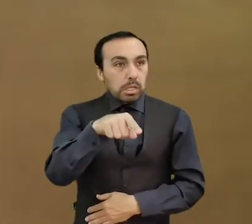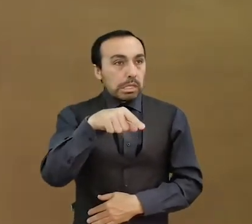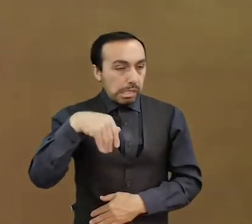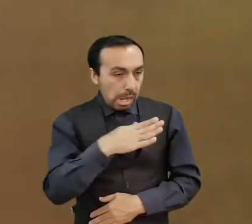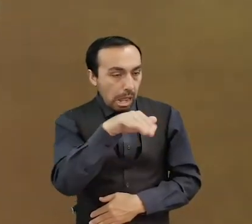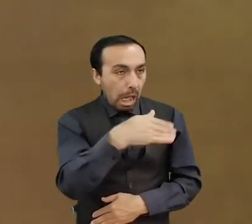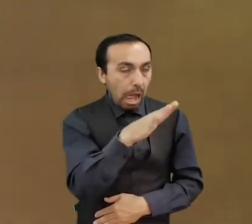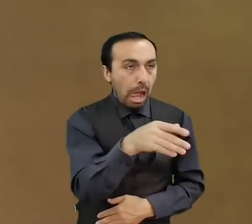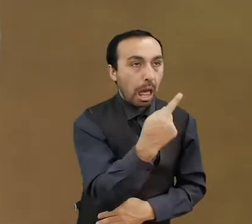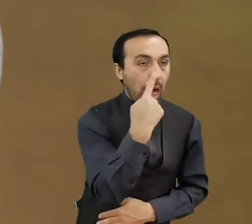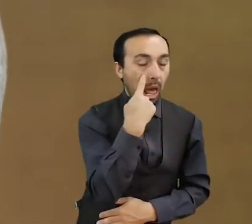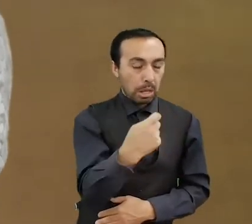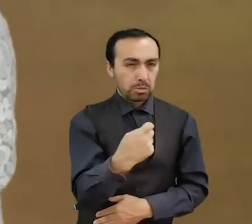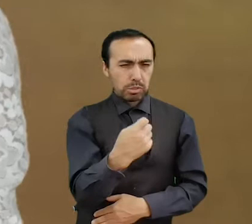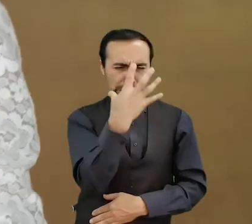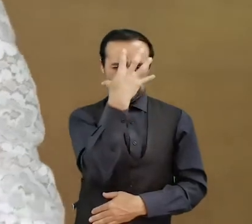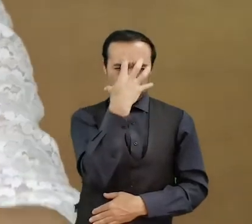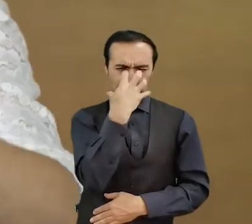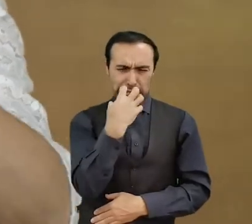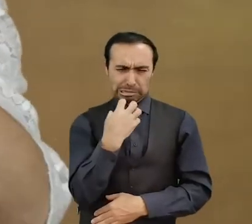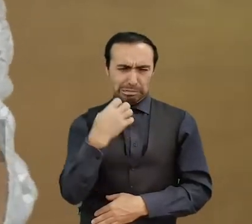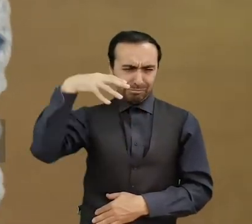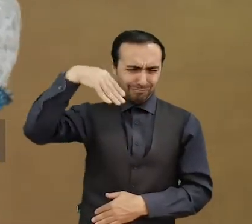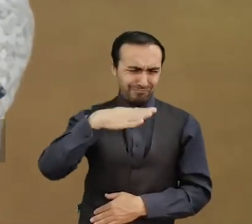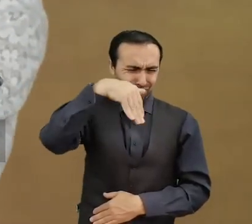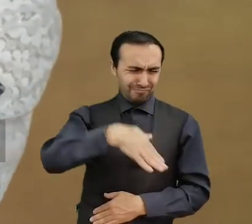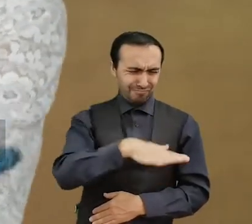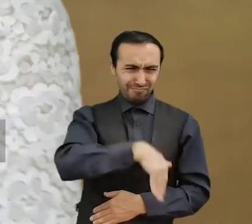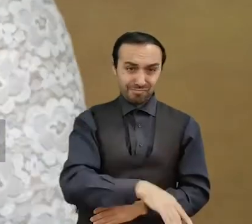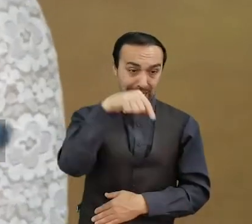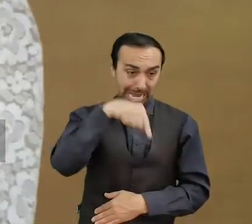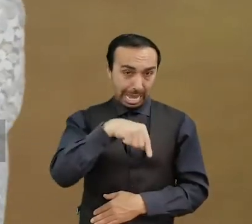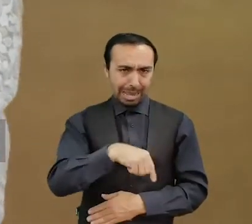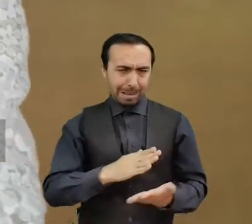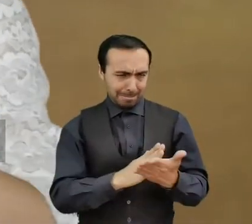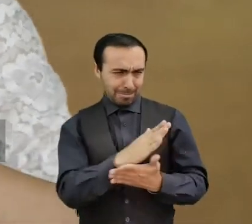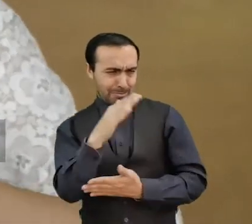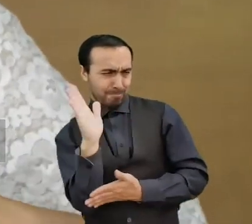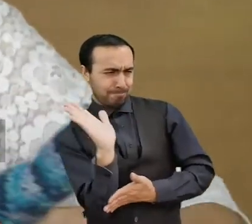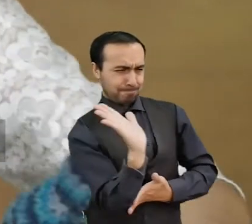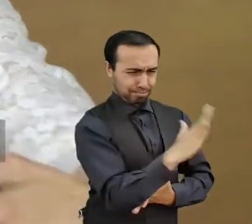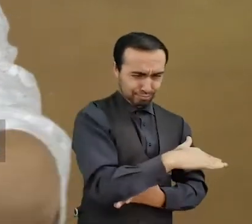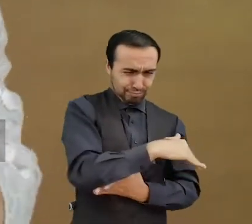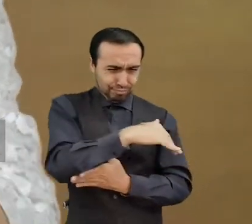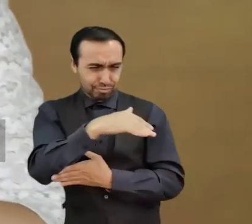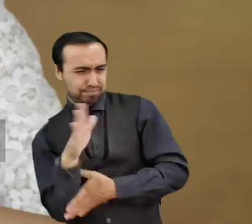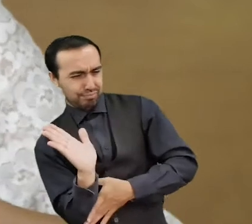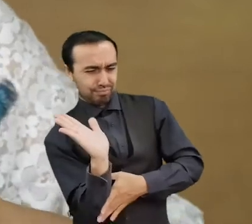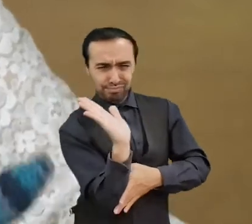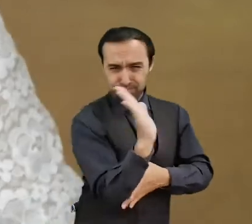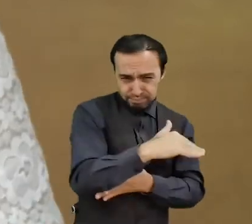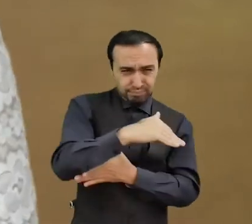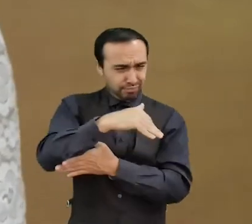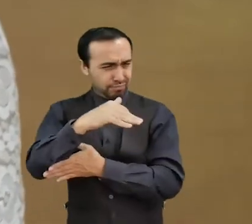y entró furiosa al fondo del mar y comenzó a azotar su cola de un lado para